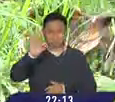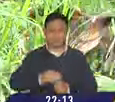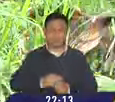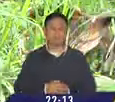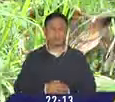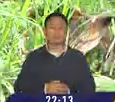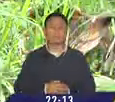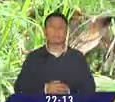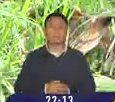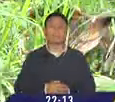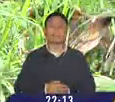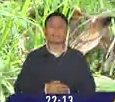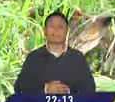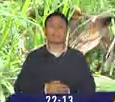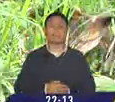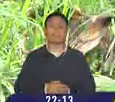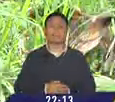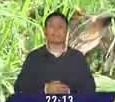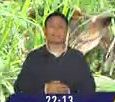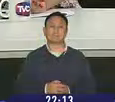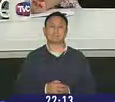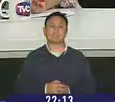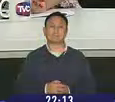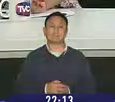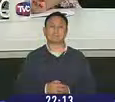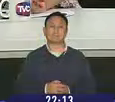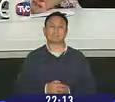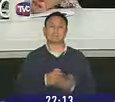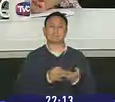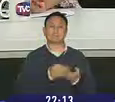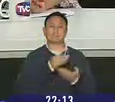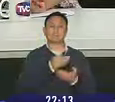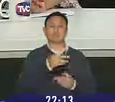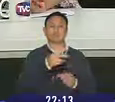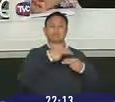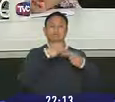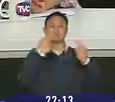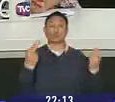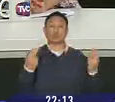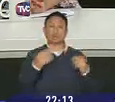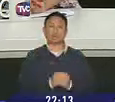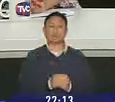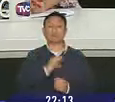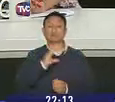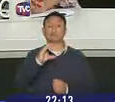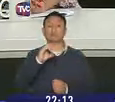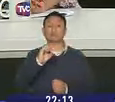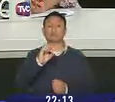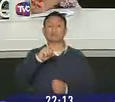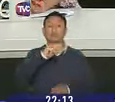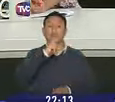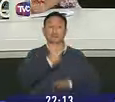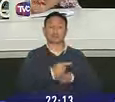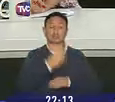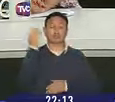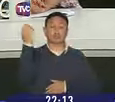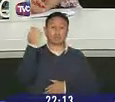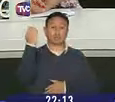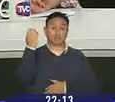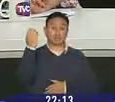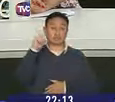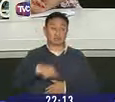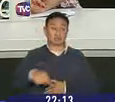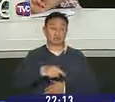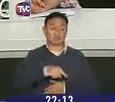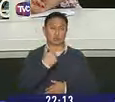Informó Richard Ceballos. En el cantón Huaquillas, el COE cantonal declaró el estado de emergencia ante la ola